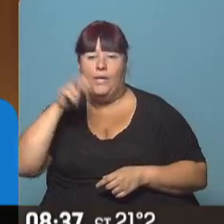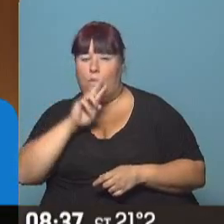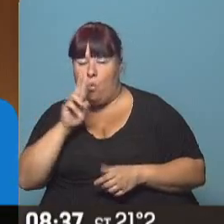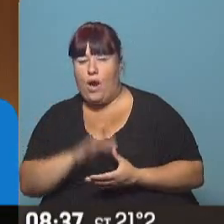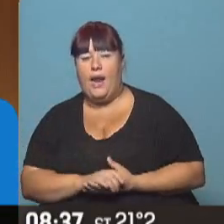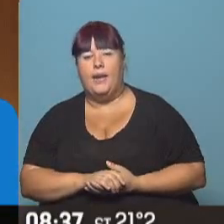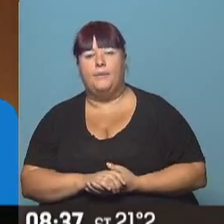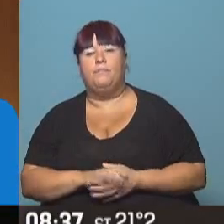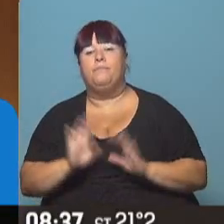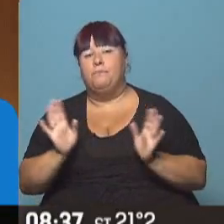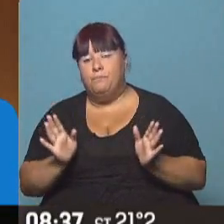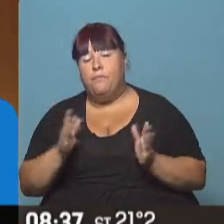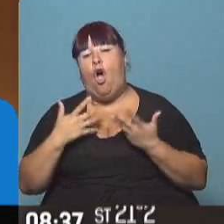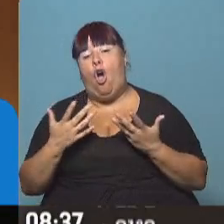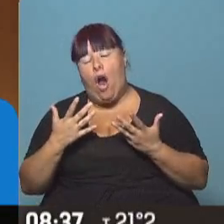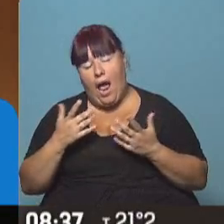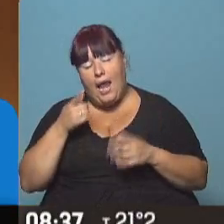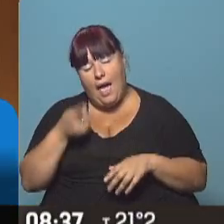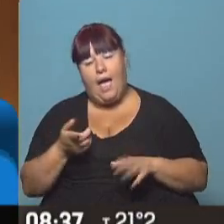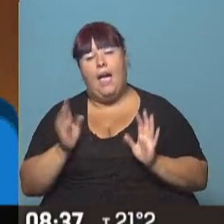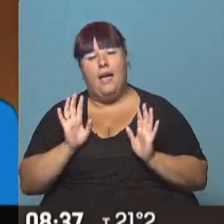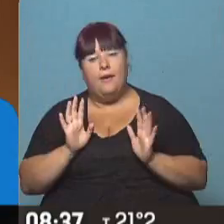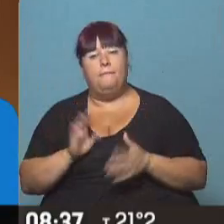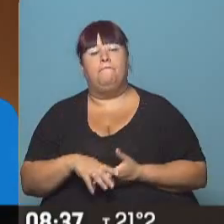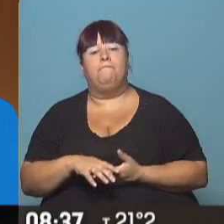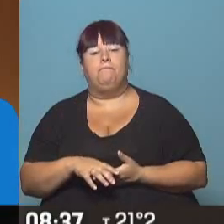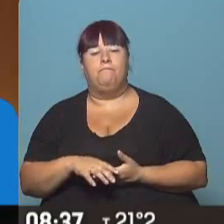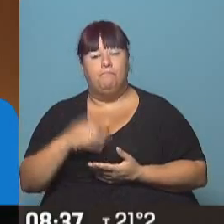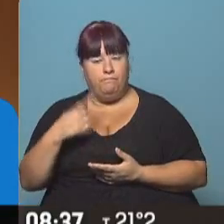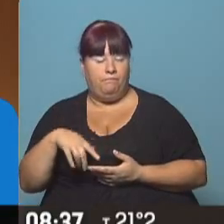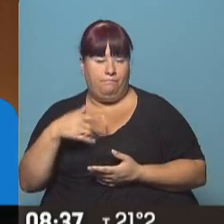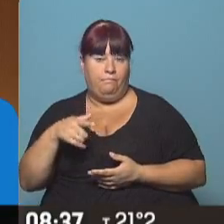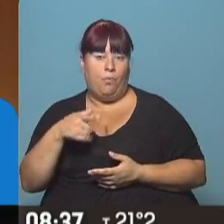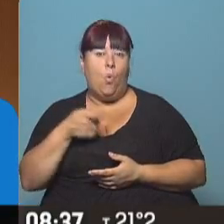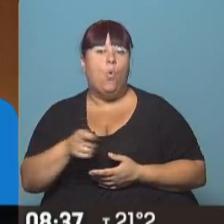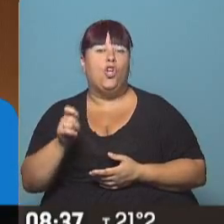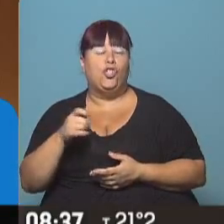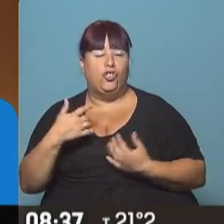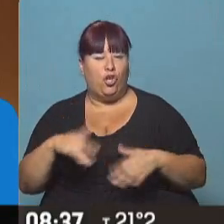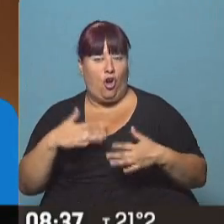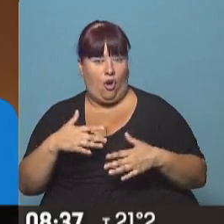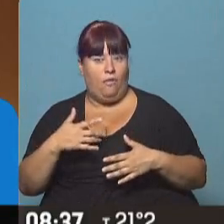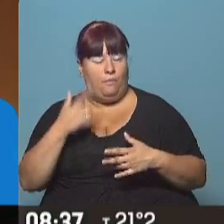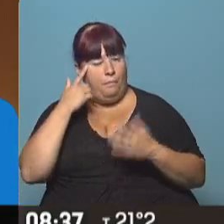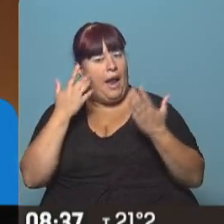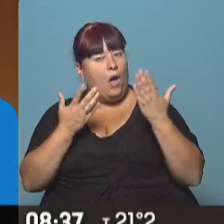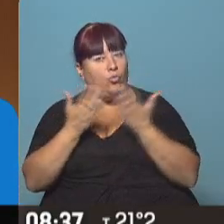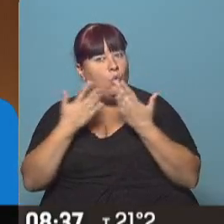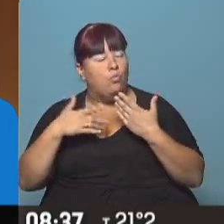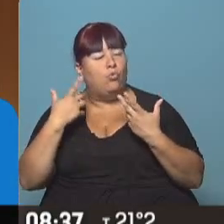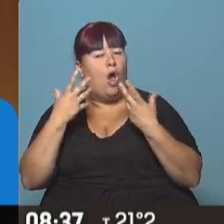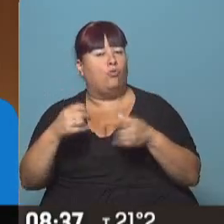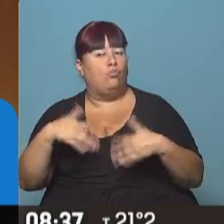jueza, así que esperamos en ese sentido que va a ser un juicio con mucho análisis, con un gran